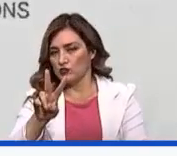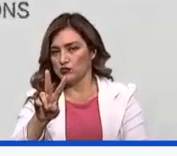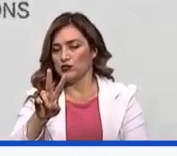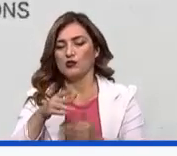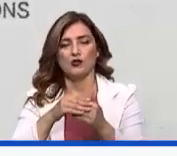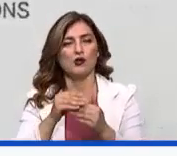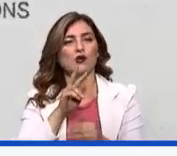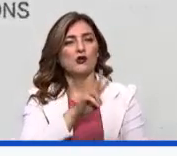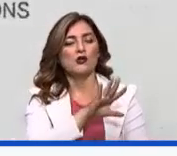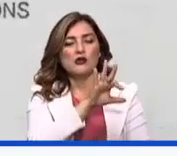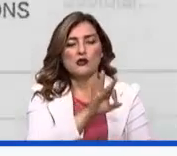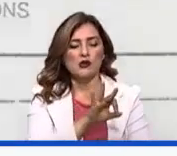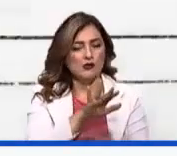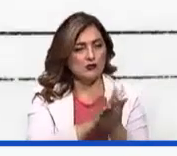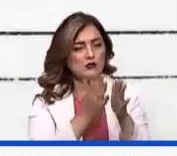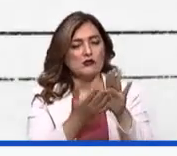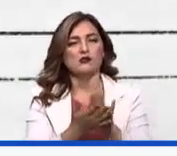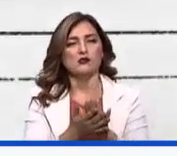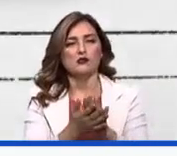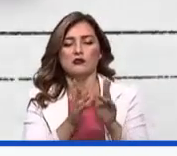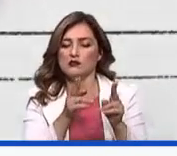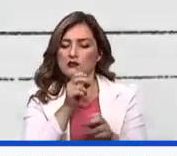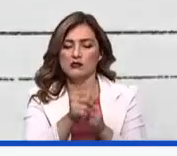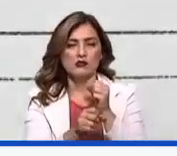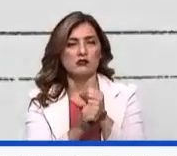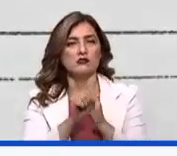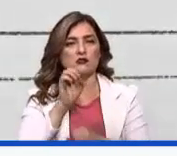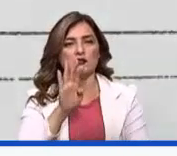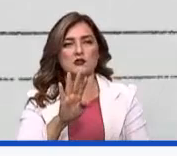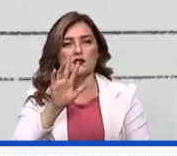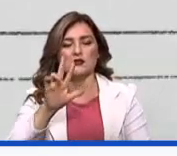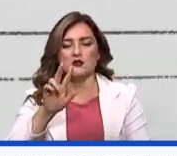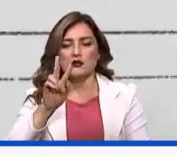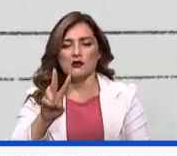$28,382. El 29 de noviembre del mismo año,